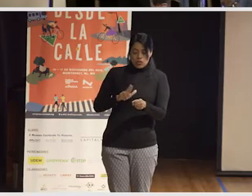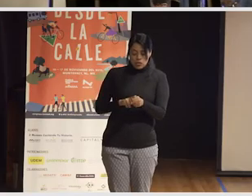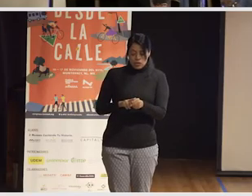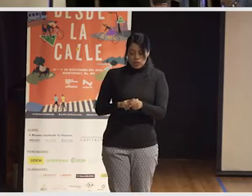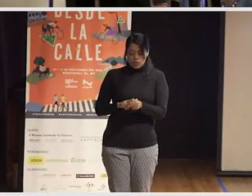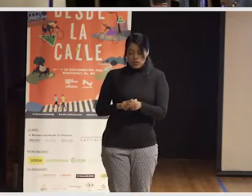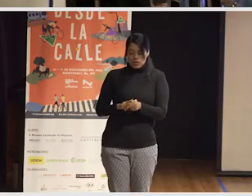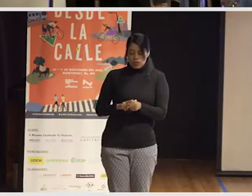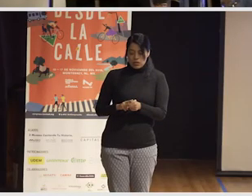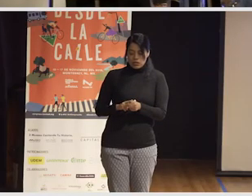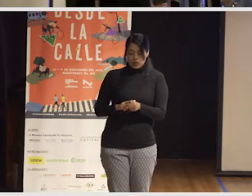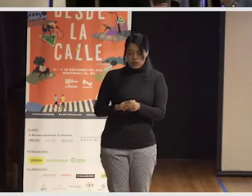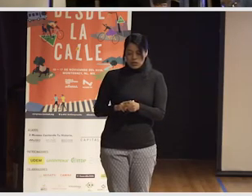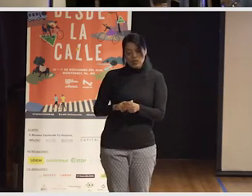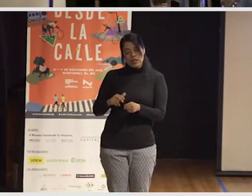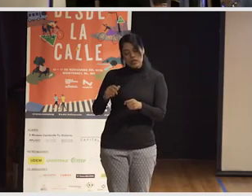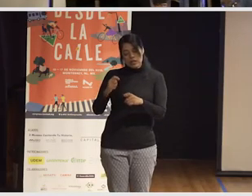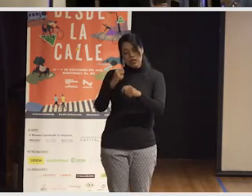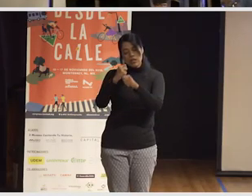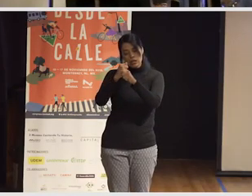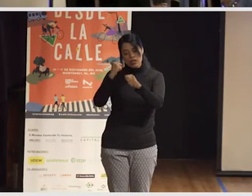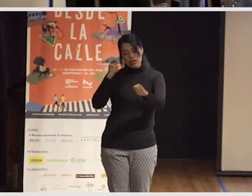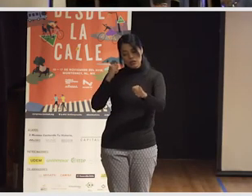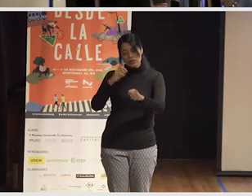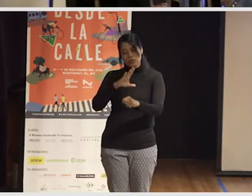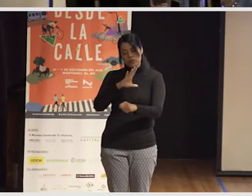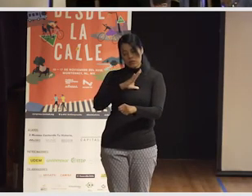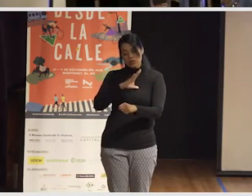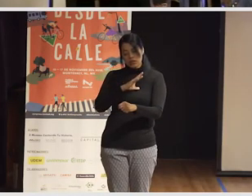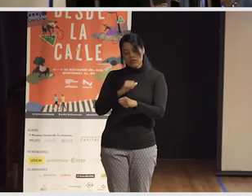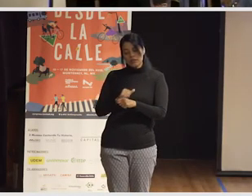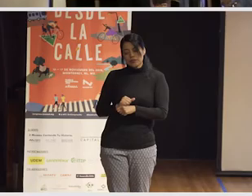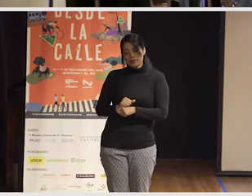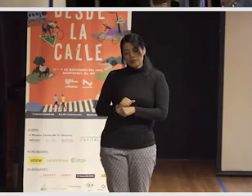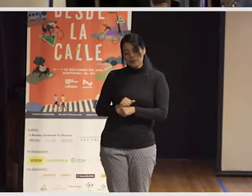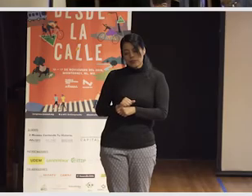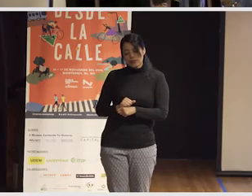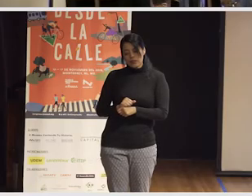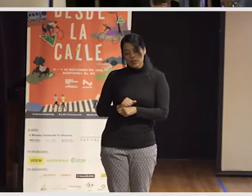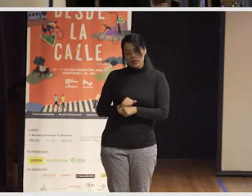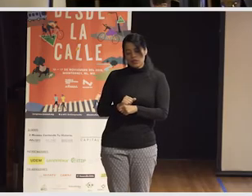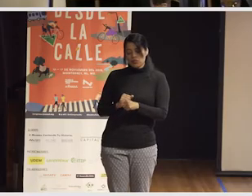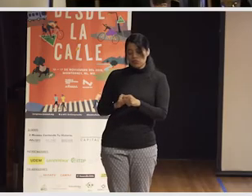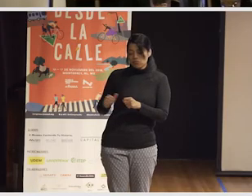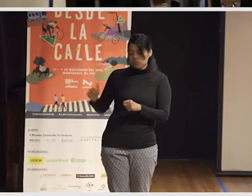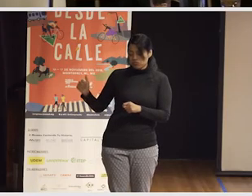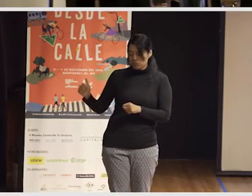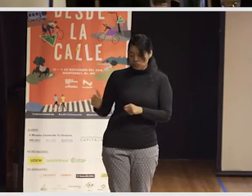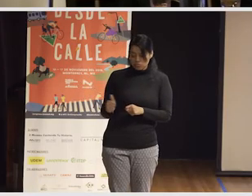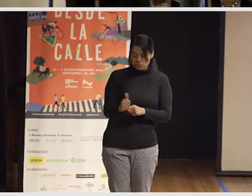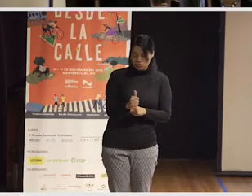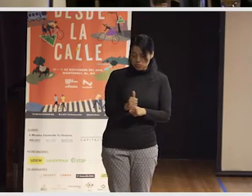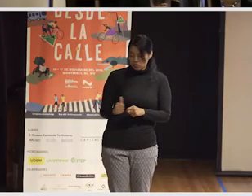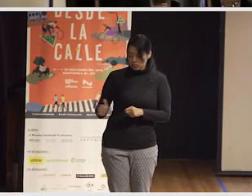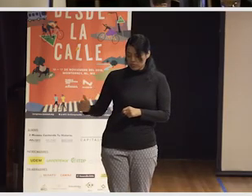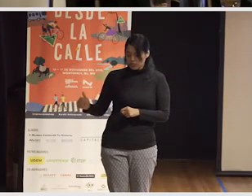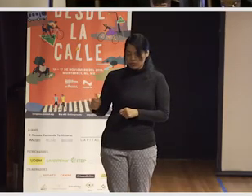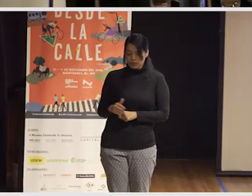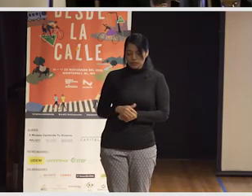pues obviamente el transporte que existe en la ciudad de transporte público hombre camión y pues esas rutas de hecho